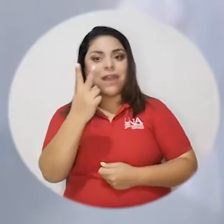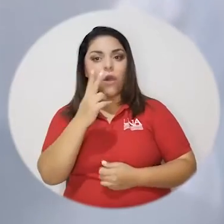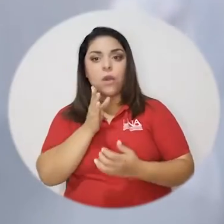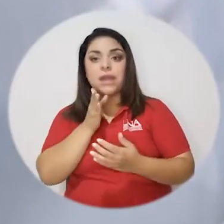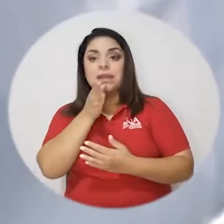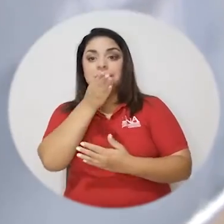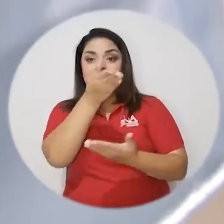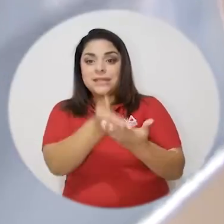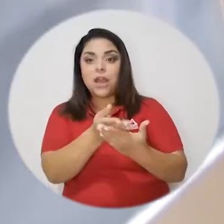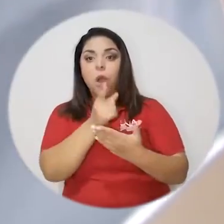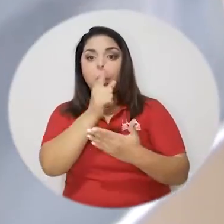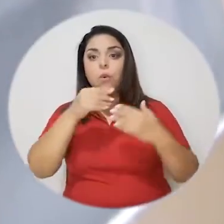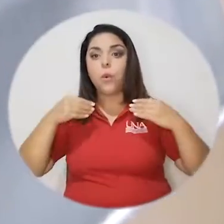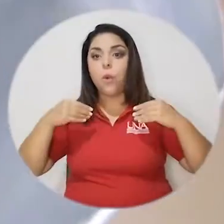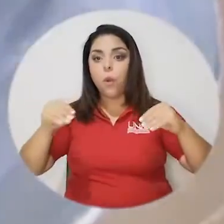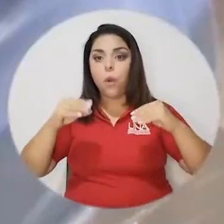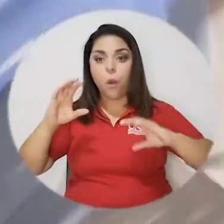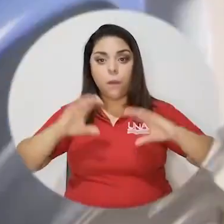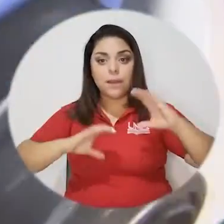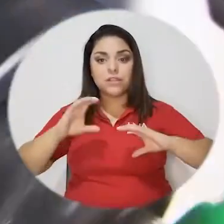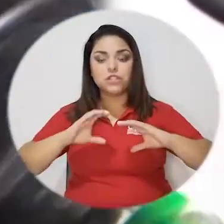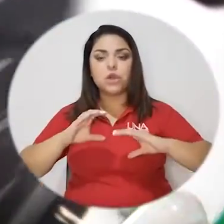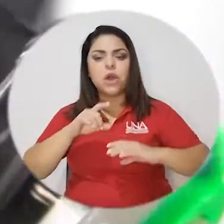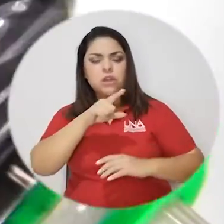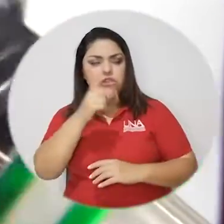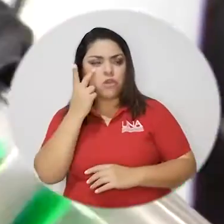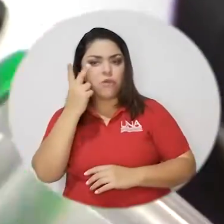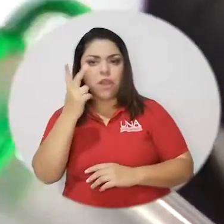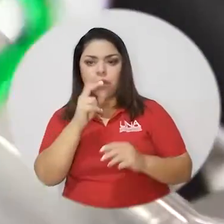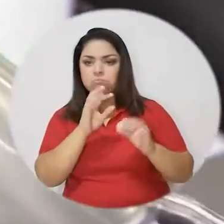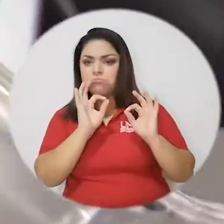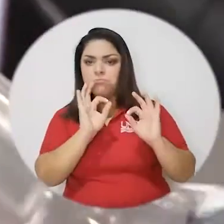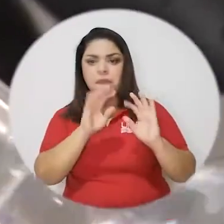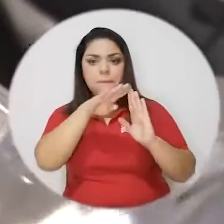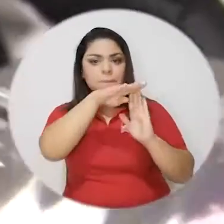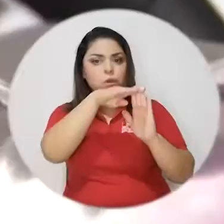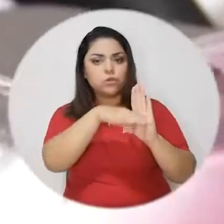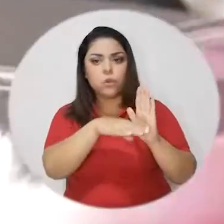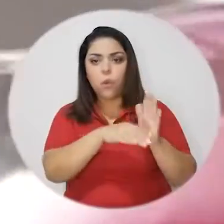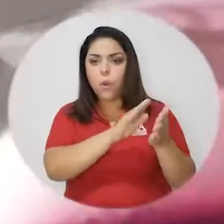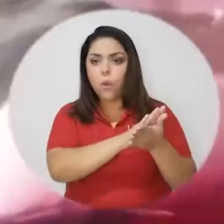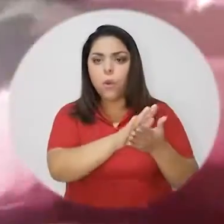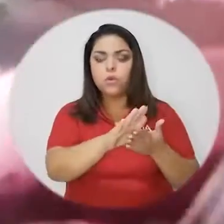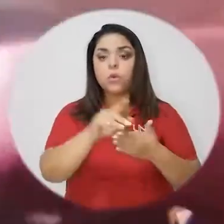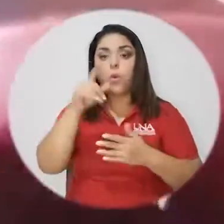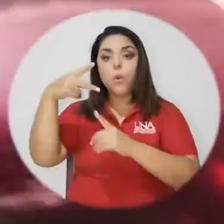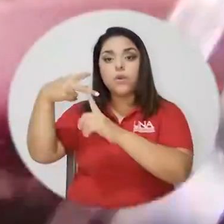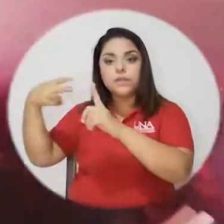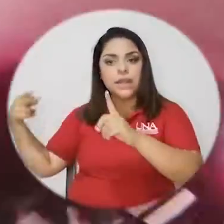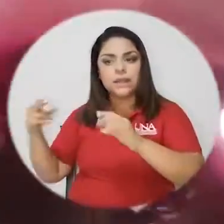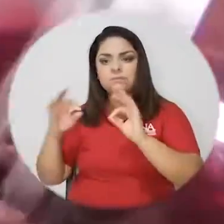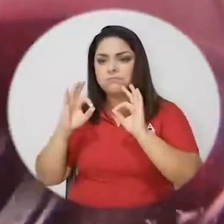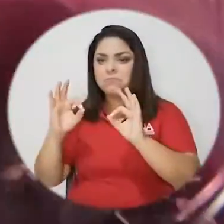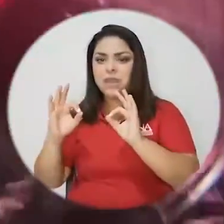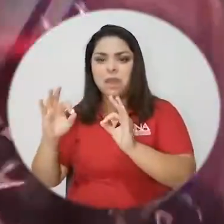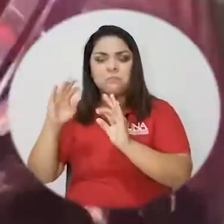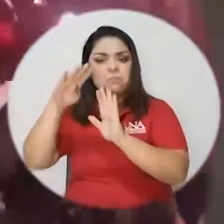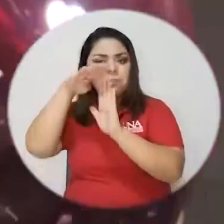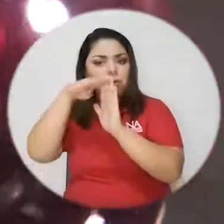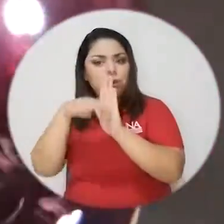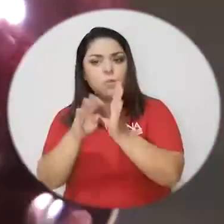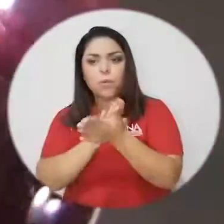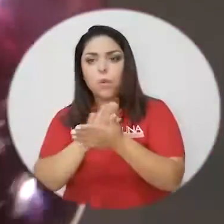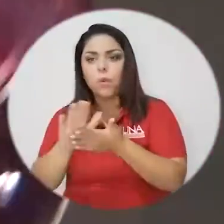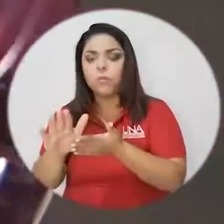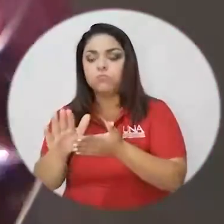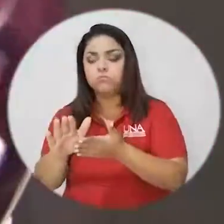ve, cuando uno llega a un comercio, se siguen protocolos, y uno va a un hotel y se siguen protocolos, y